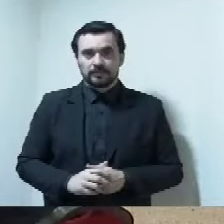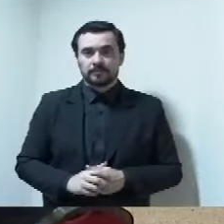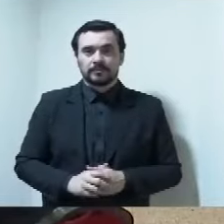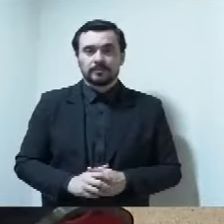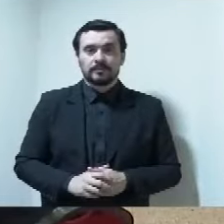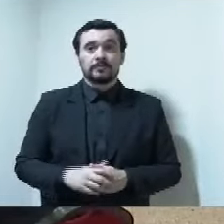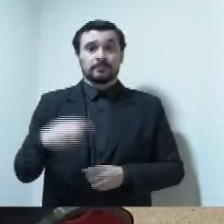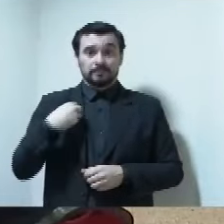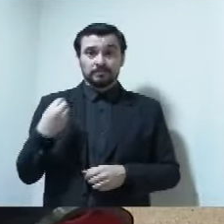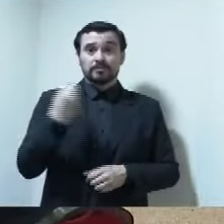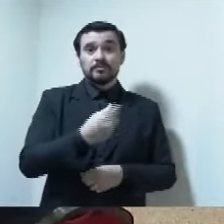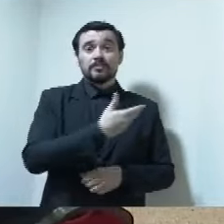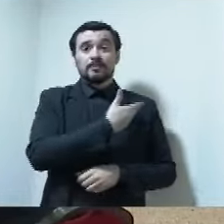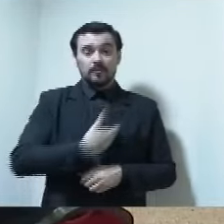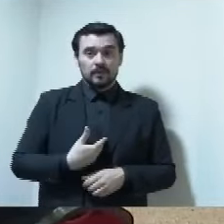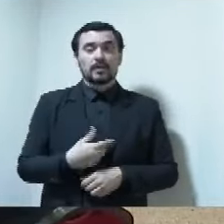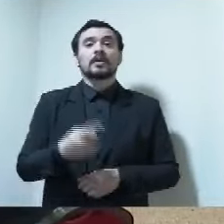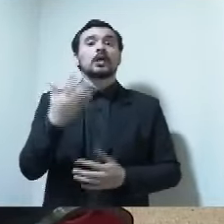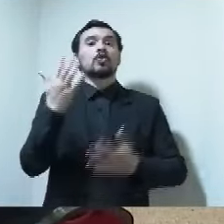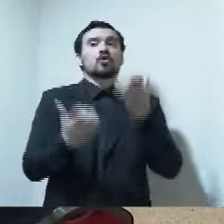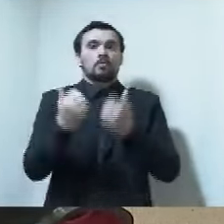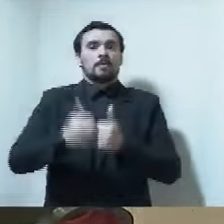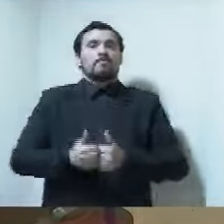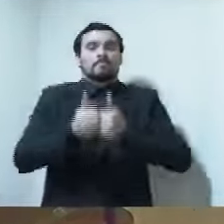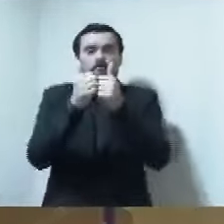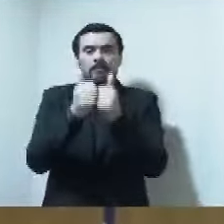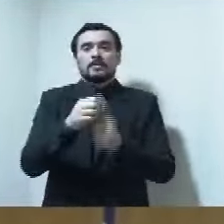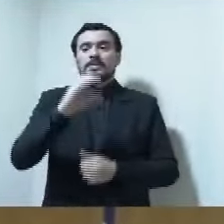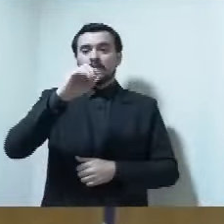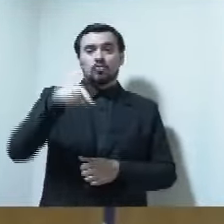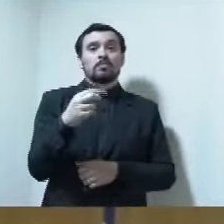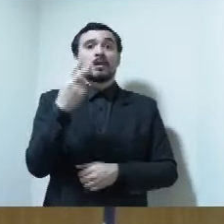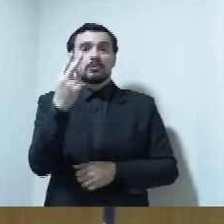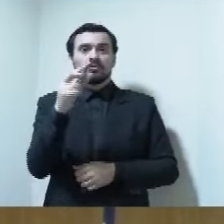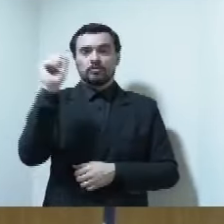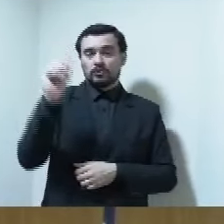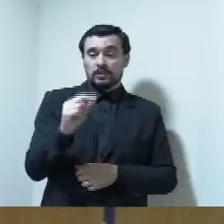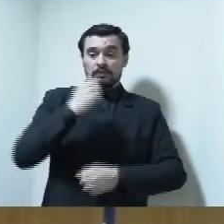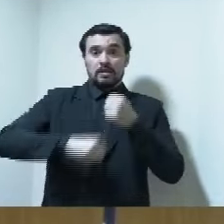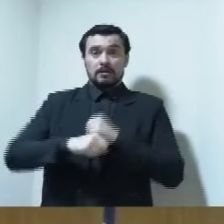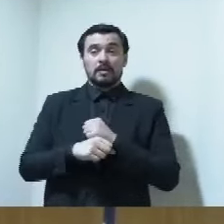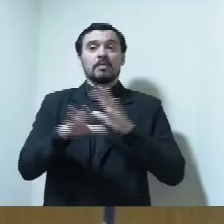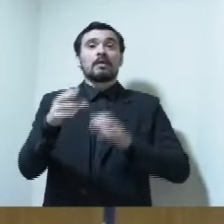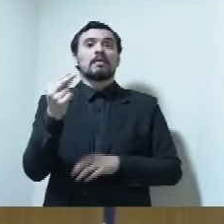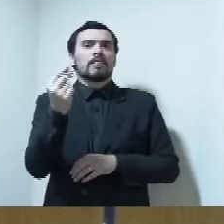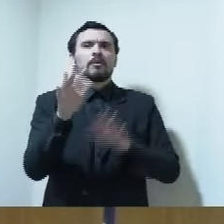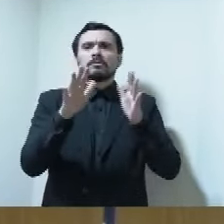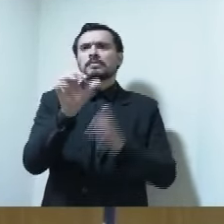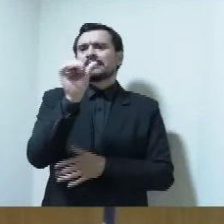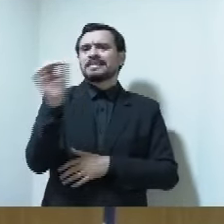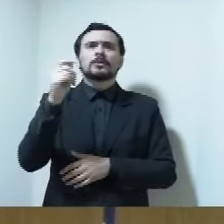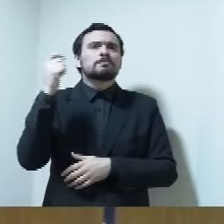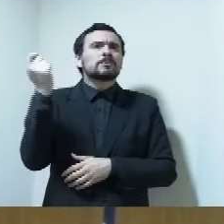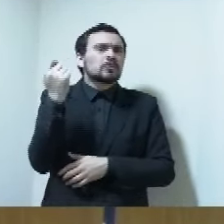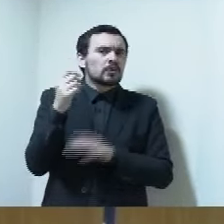Asumimos el gobierno con una economía creciendo apenas un 0,2% el año anterior, una deuda de más de 600 millones